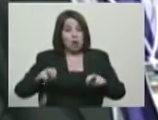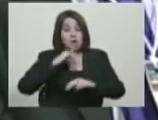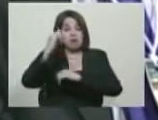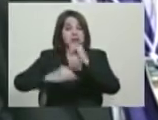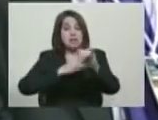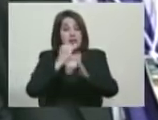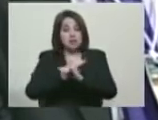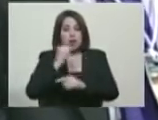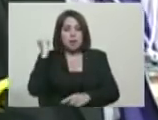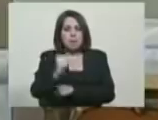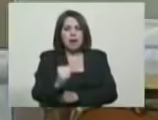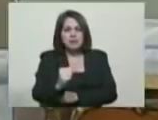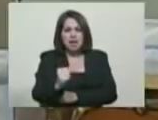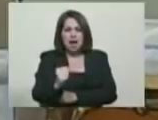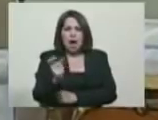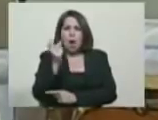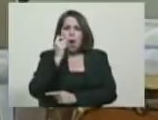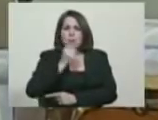saudí?